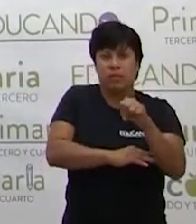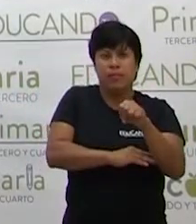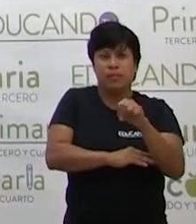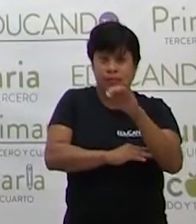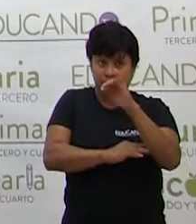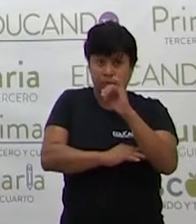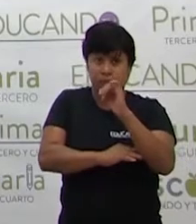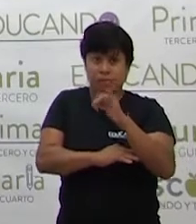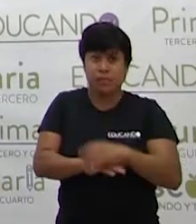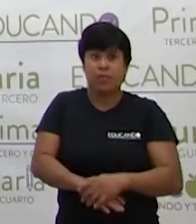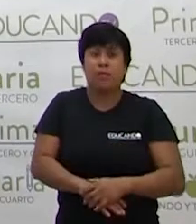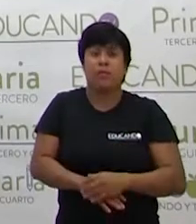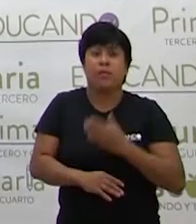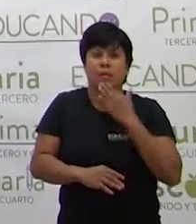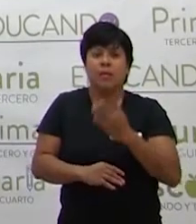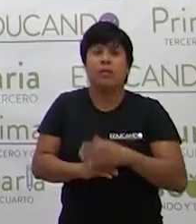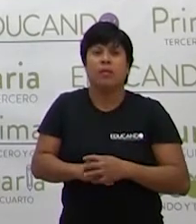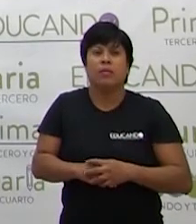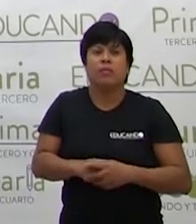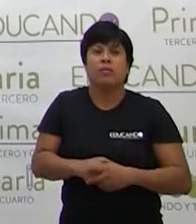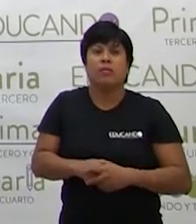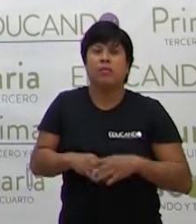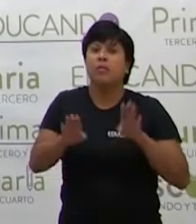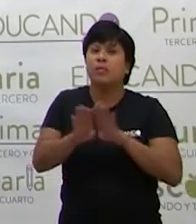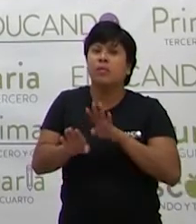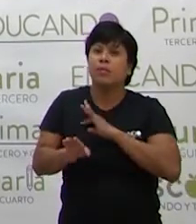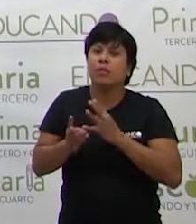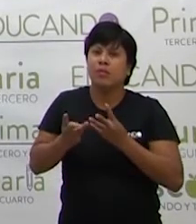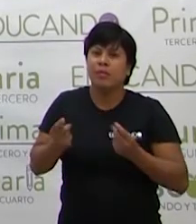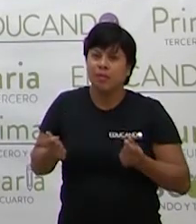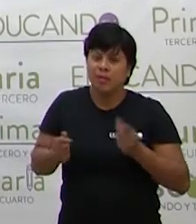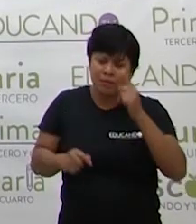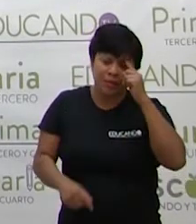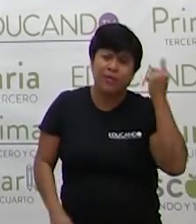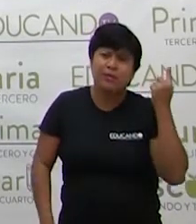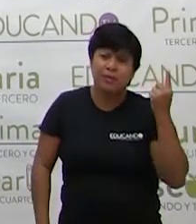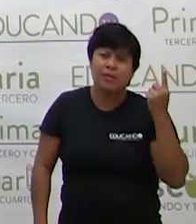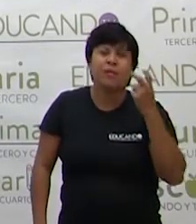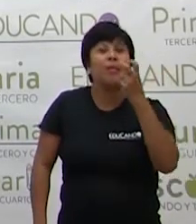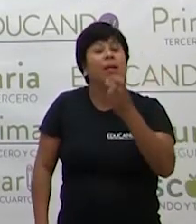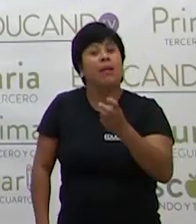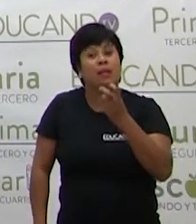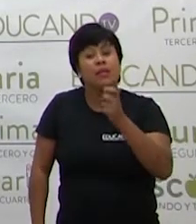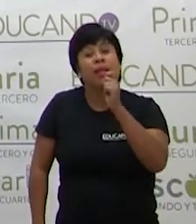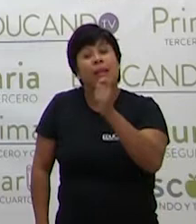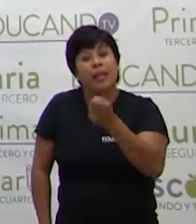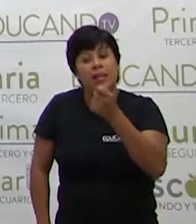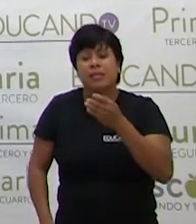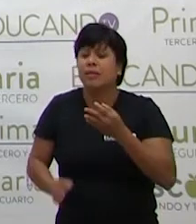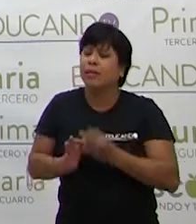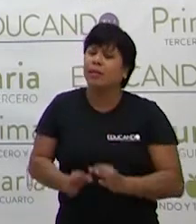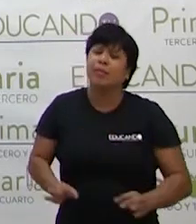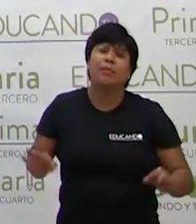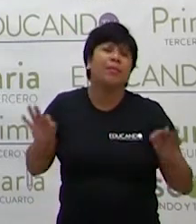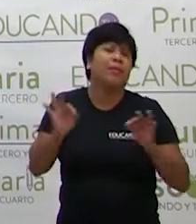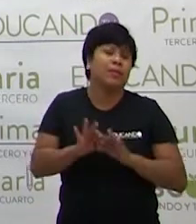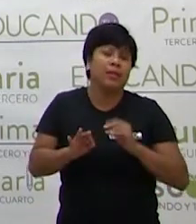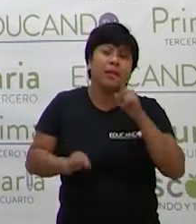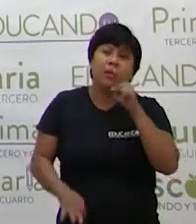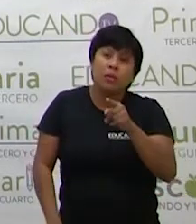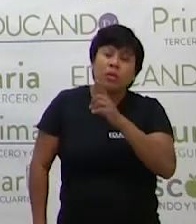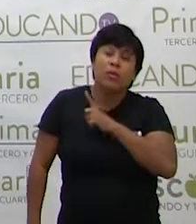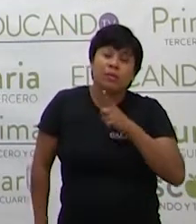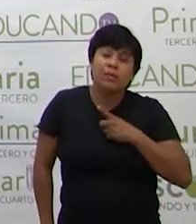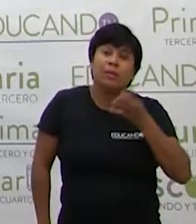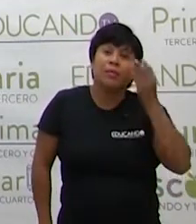2,999. ¿Sí? Muy bien. ¿Ya viste cómo lo resolvimos tan fácilmente? Pero para eso es fundamental que tú